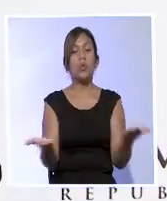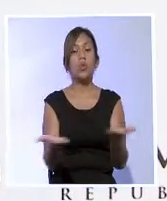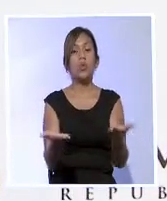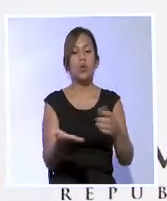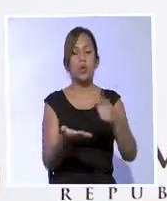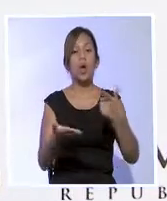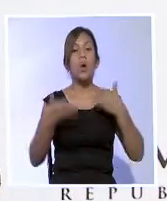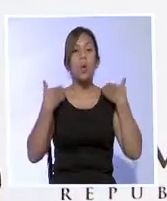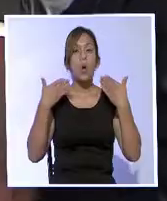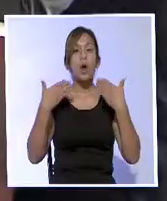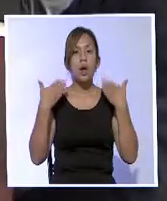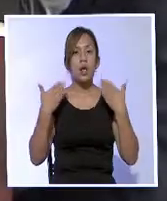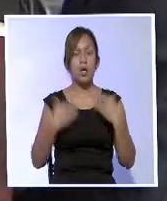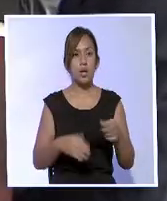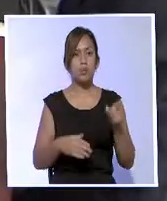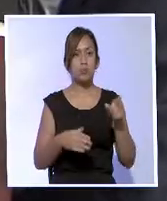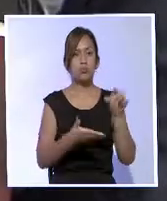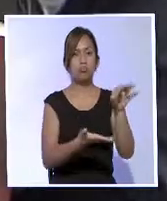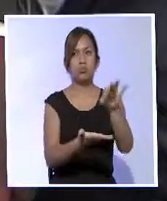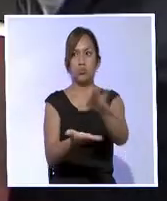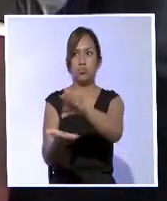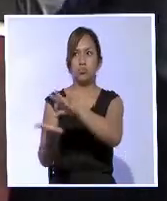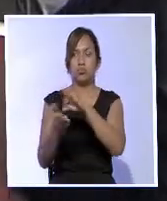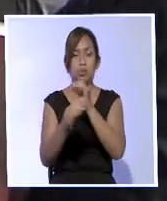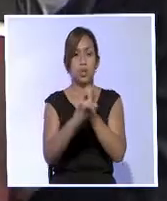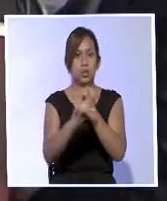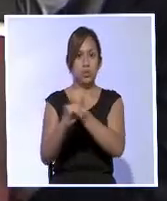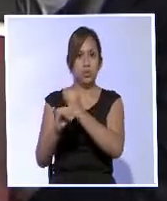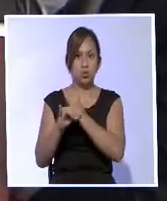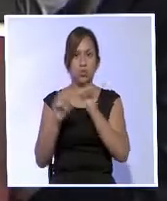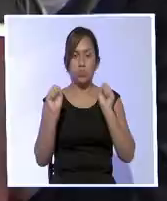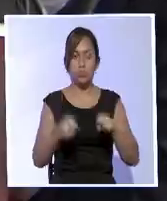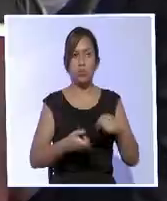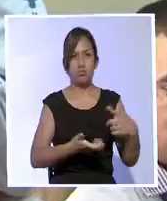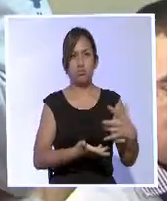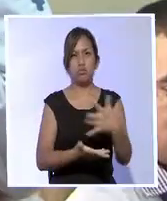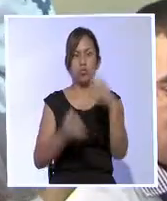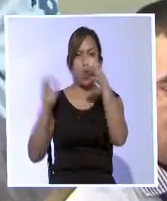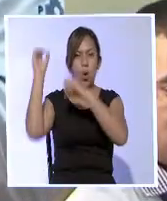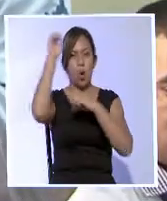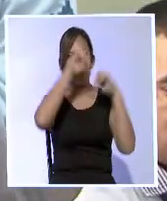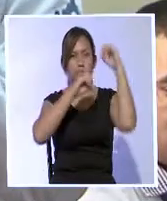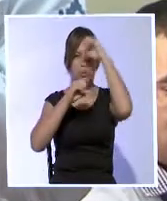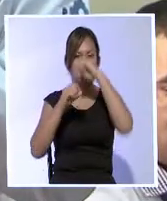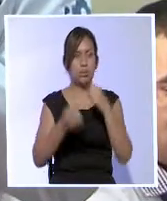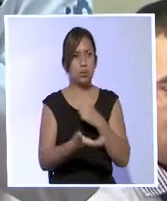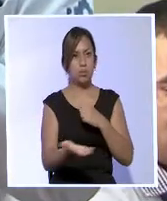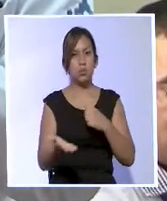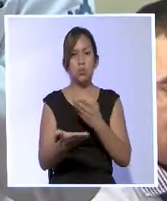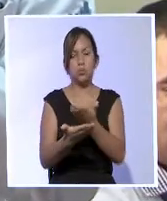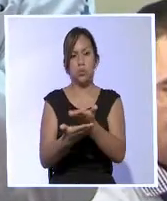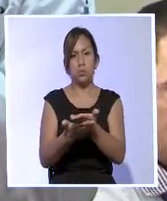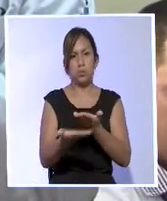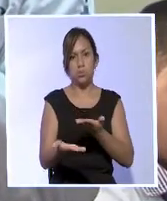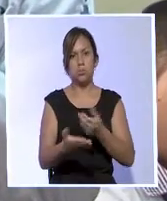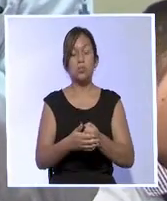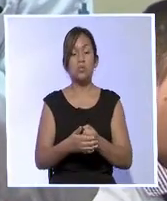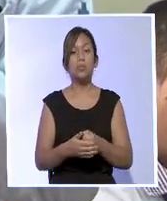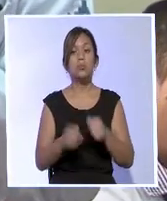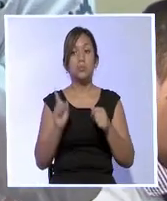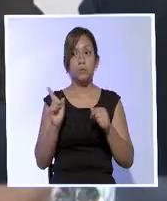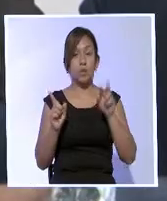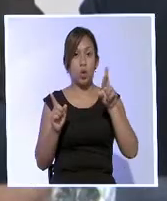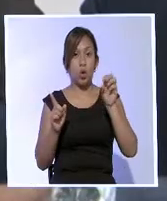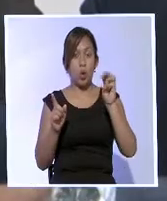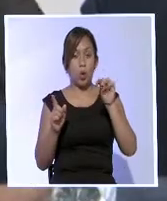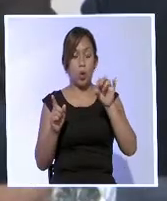con representantes de diversas instituciones para recoger criterios y observaciones frente a la propuesta romina acosta